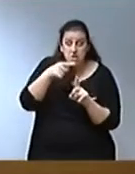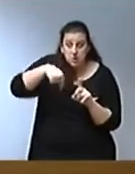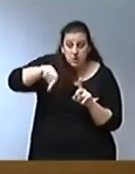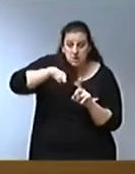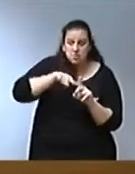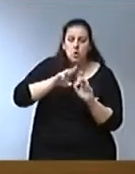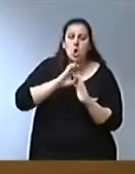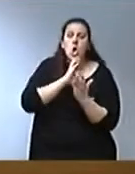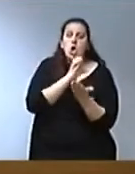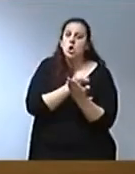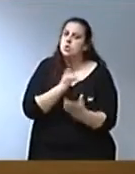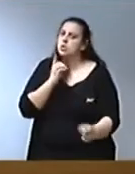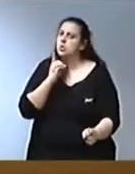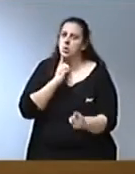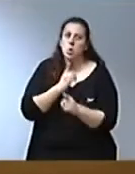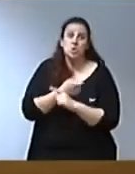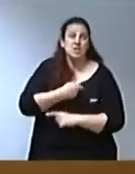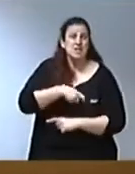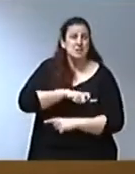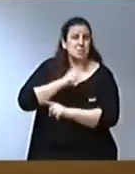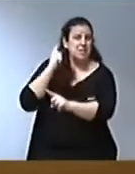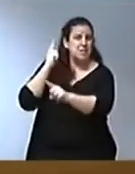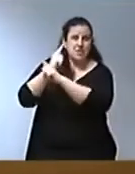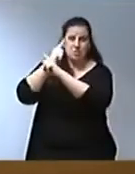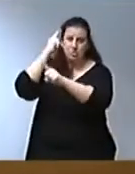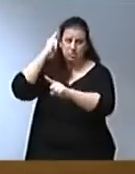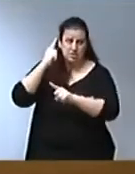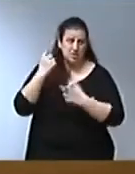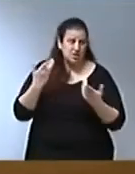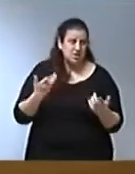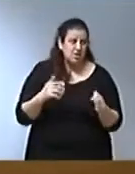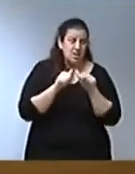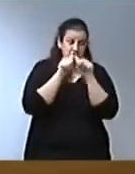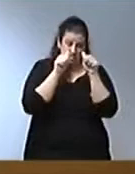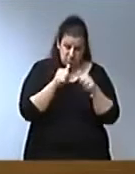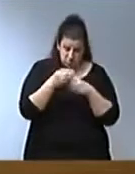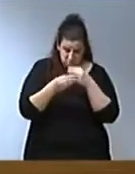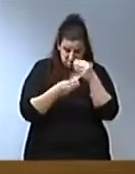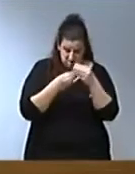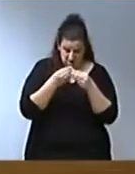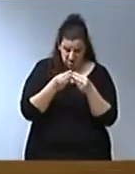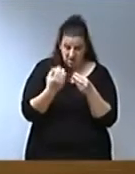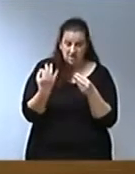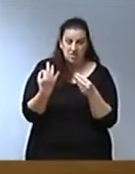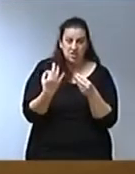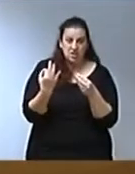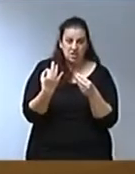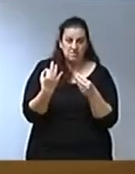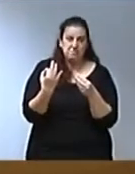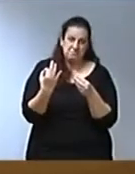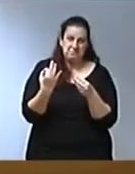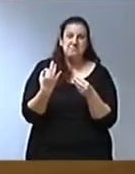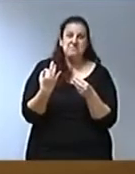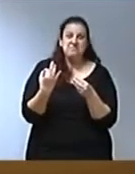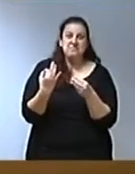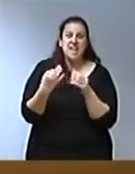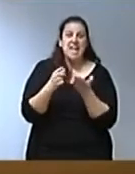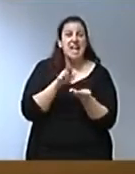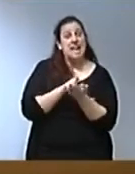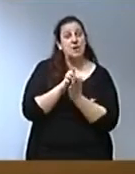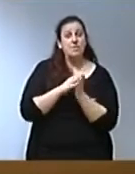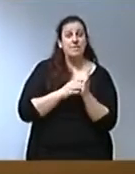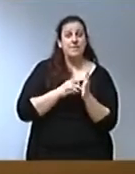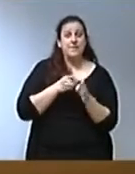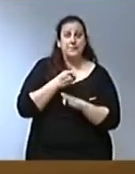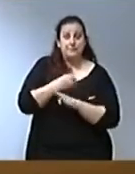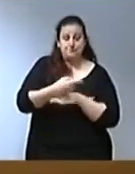Constitución y acabar con España, y una forma de hacerlo, son bien conscientes de ellos, es la imposición lingüística y